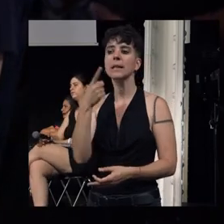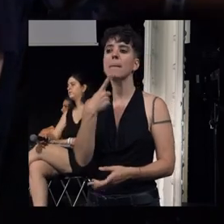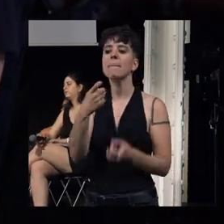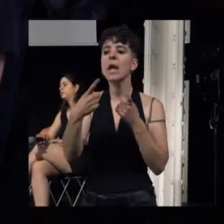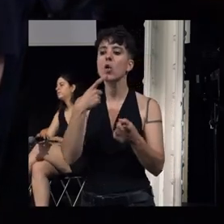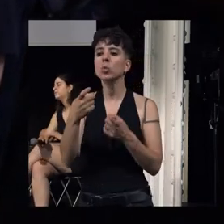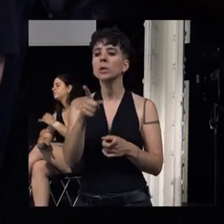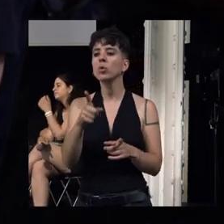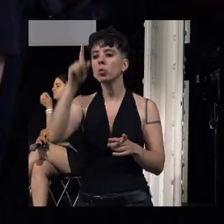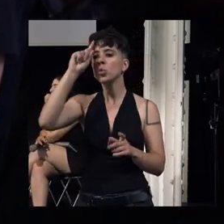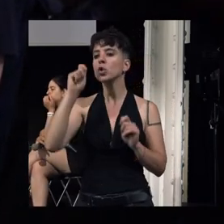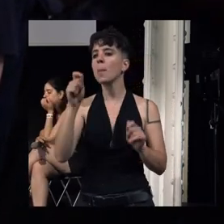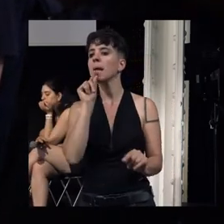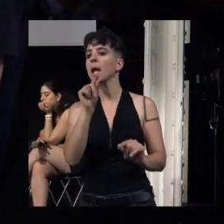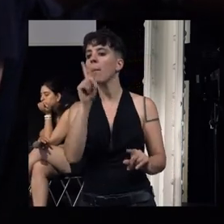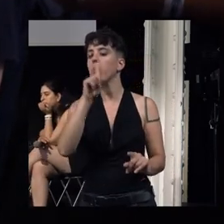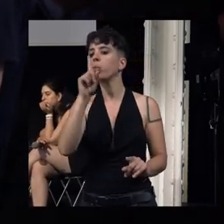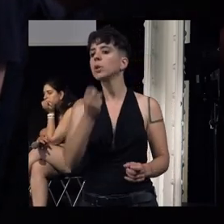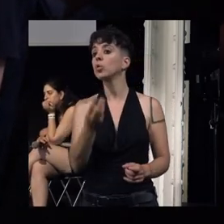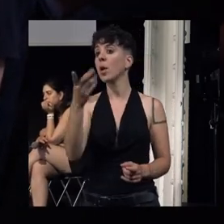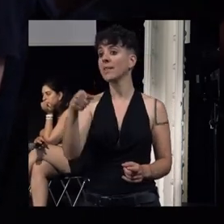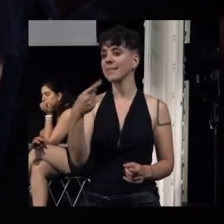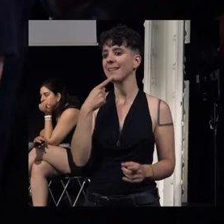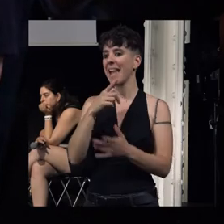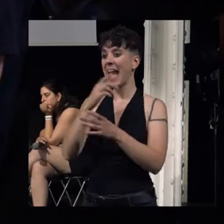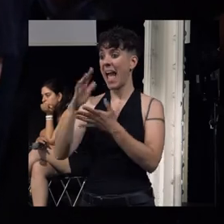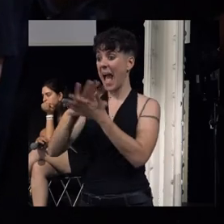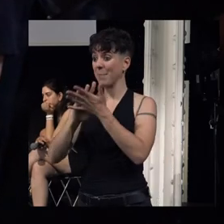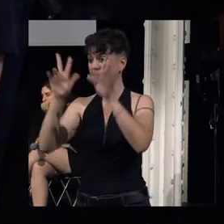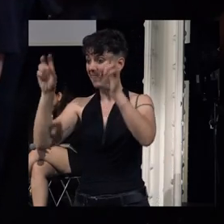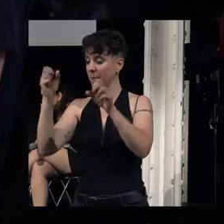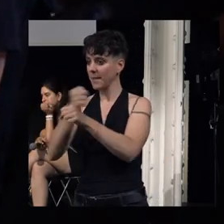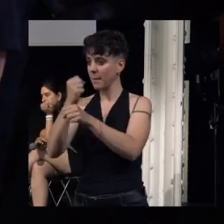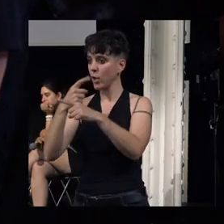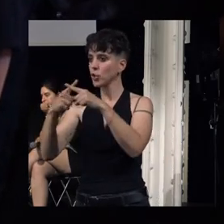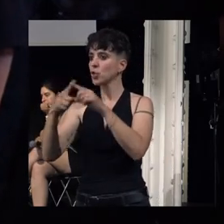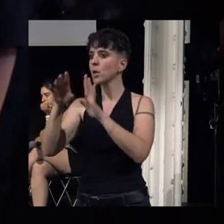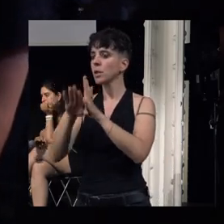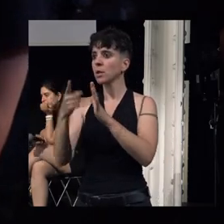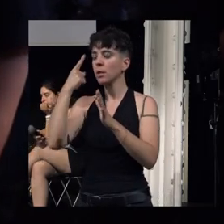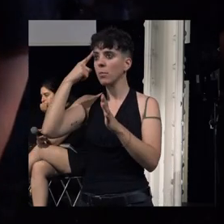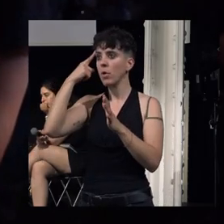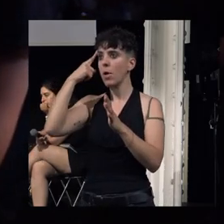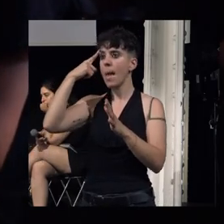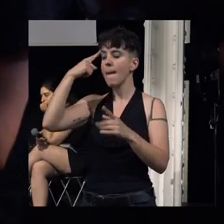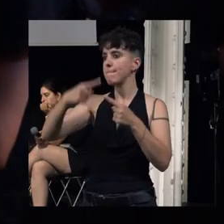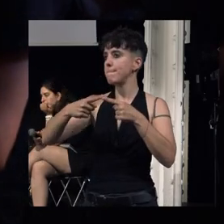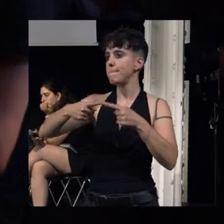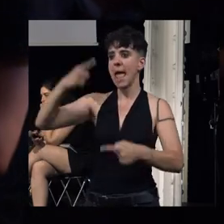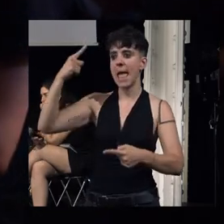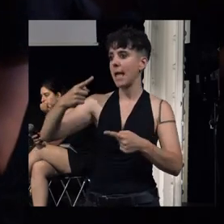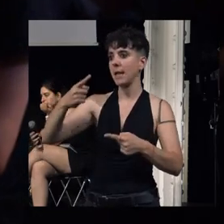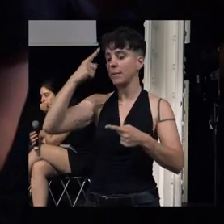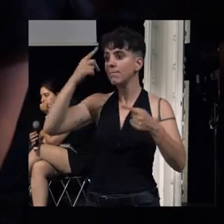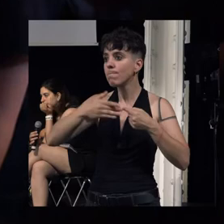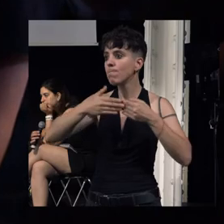empiezas a trabajar la realidad de las trabajadoras sexuales, automáticamente se les abre un campo, es decir, el dejar de